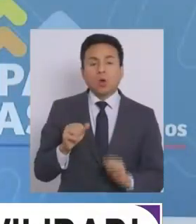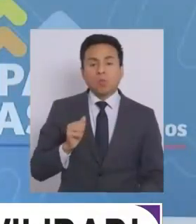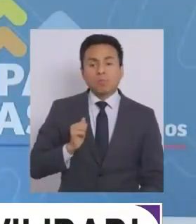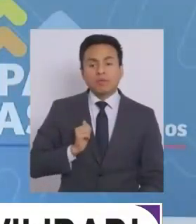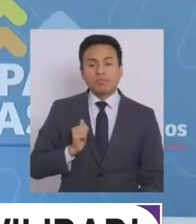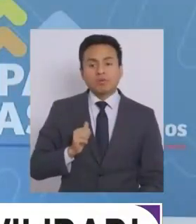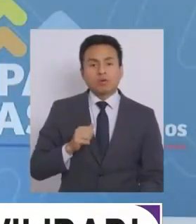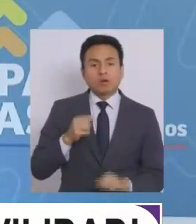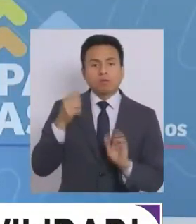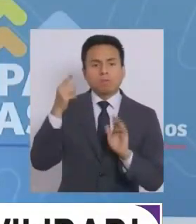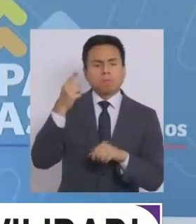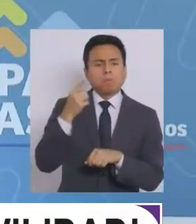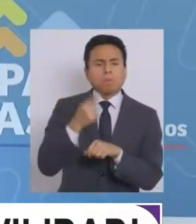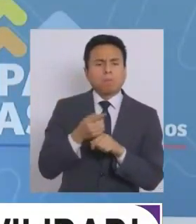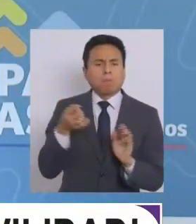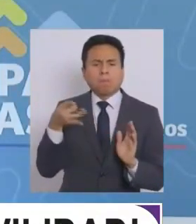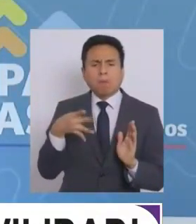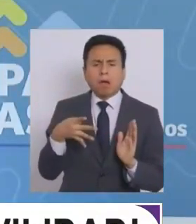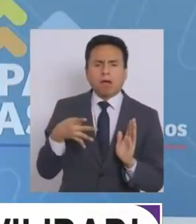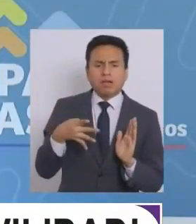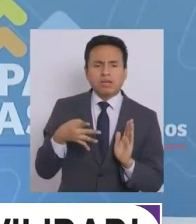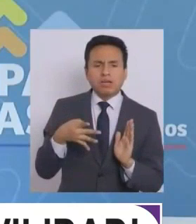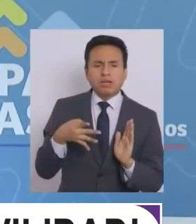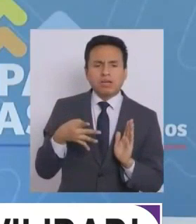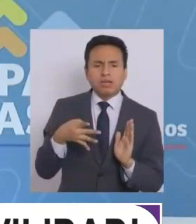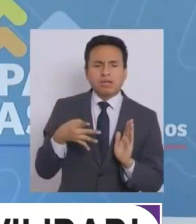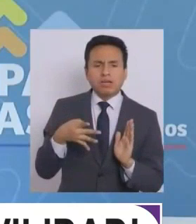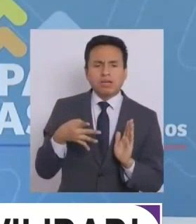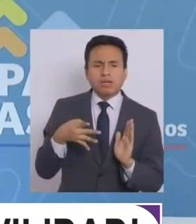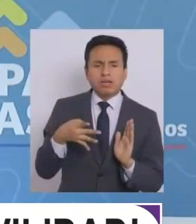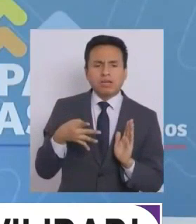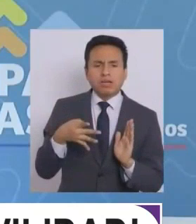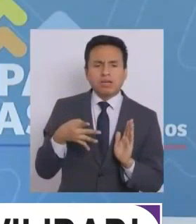a esta altura, repensar en todo lo que ha sido